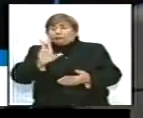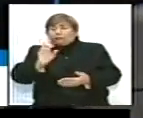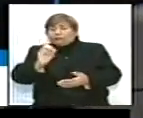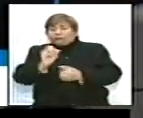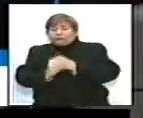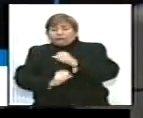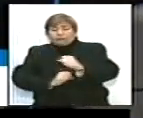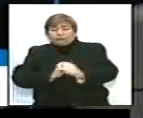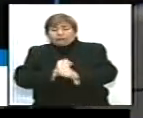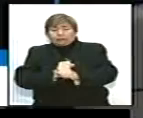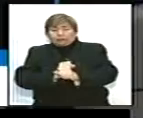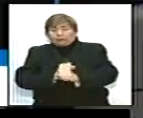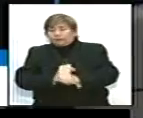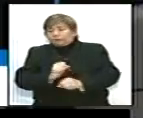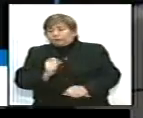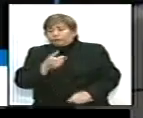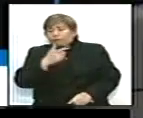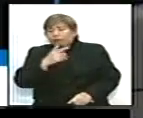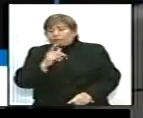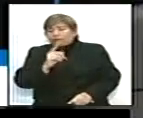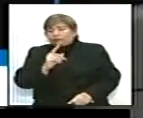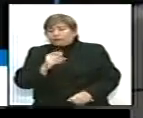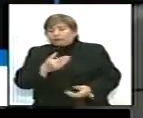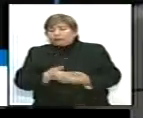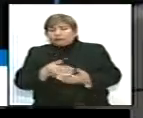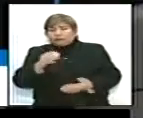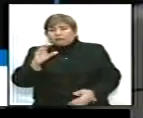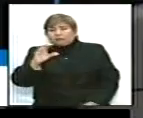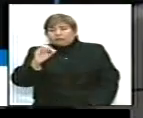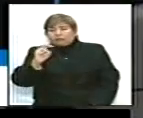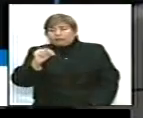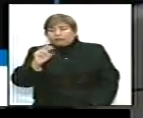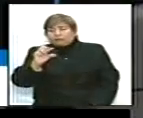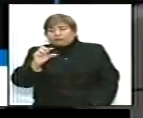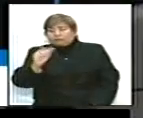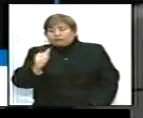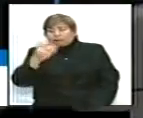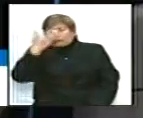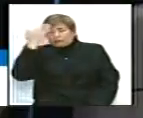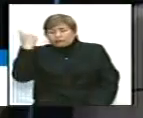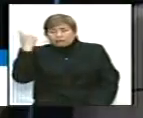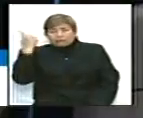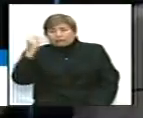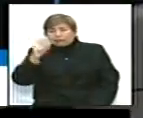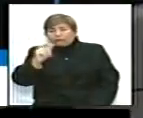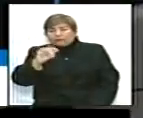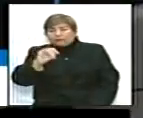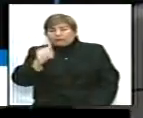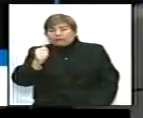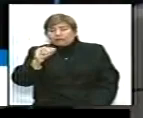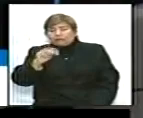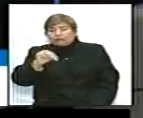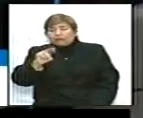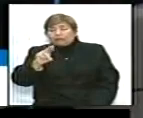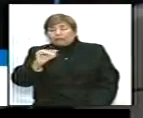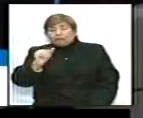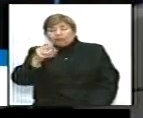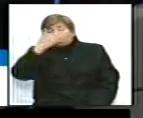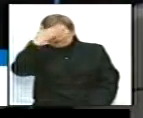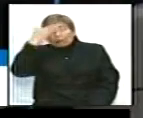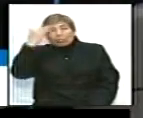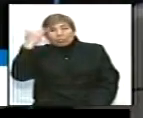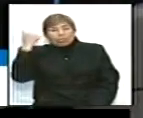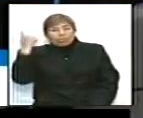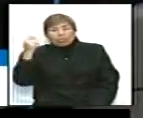agua, por supuesto que no. No olvidamos Conga. No olvidamos, señor, tía María. No